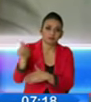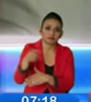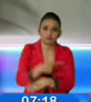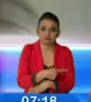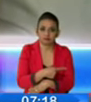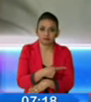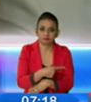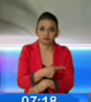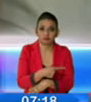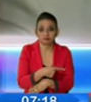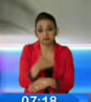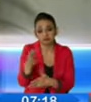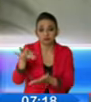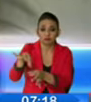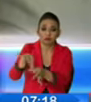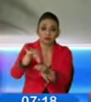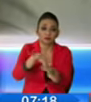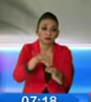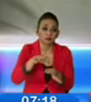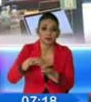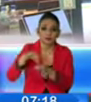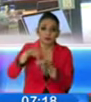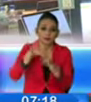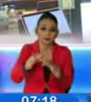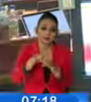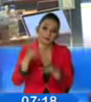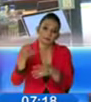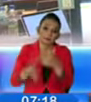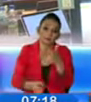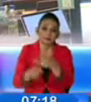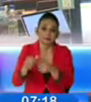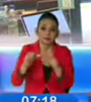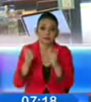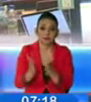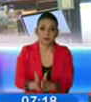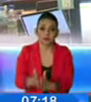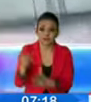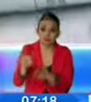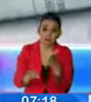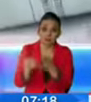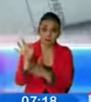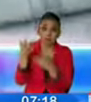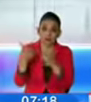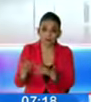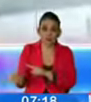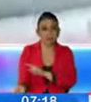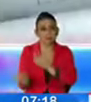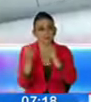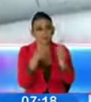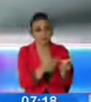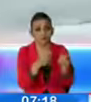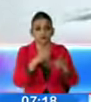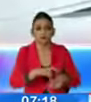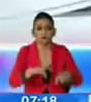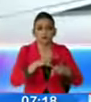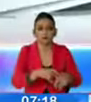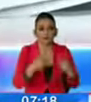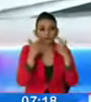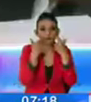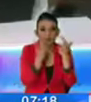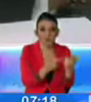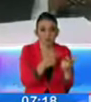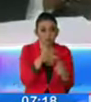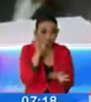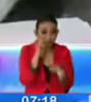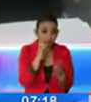por las 2/3 partes del total de asambleístas. Luego del aval de la Asamblea, el proceso pasaría a instrucción fiscal y de encontrar